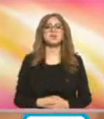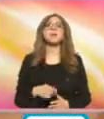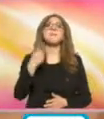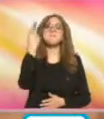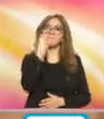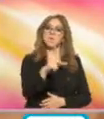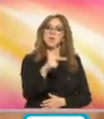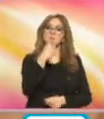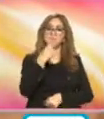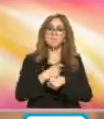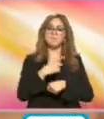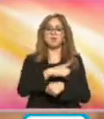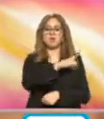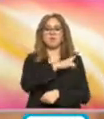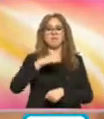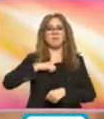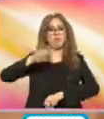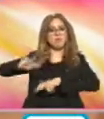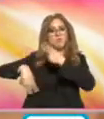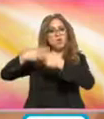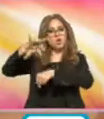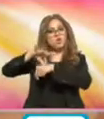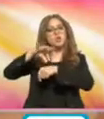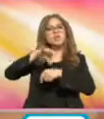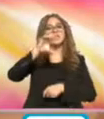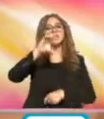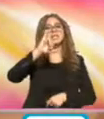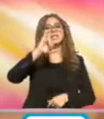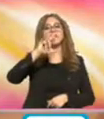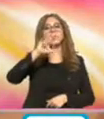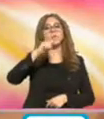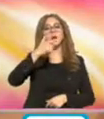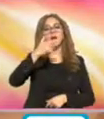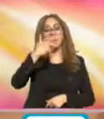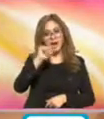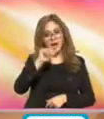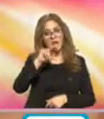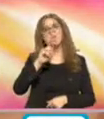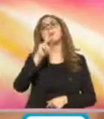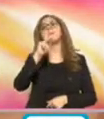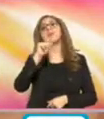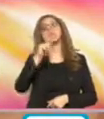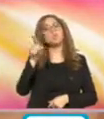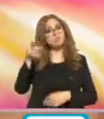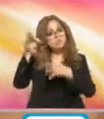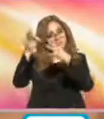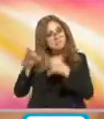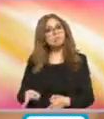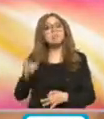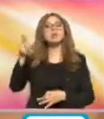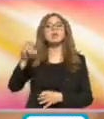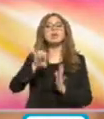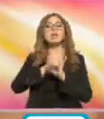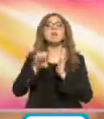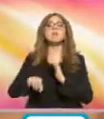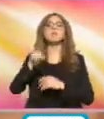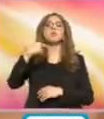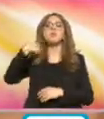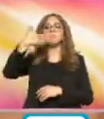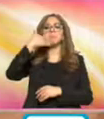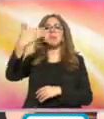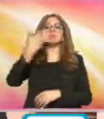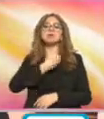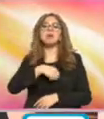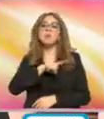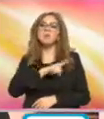cirujano plástico, Sin al duda. médico, realizando estudios previos, porque a lo mejor no todo el mundo es candidato, ¿no? Tienes que Así contar es. con una buena salud y todo esto, ¿no? Sí, tenemos